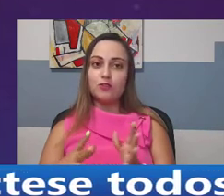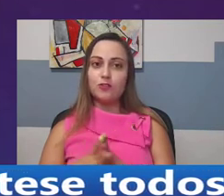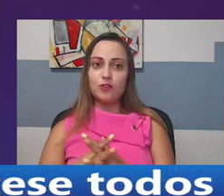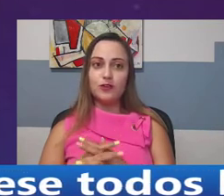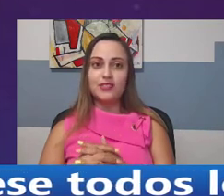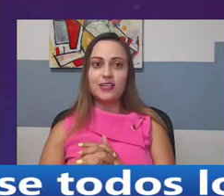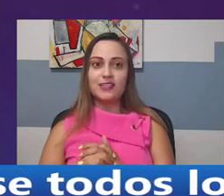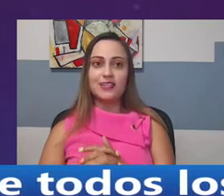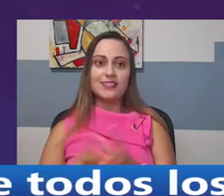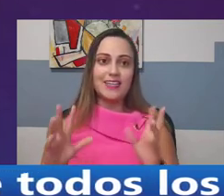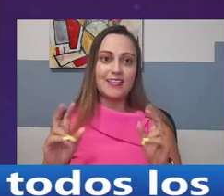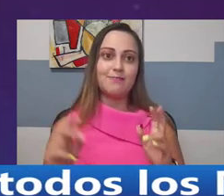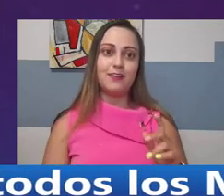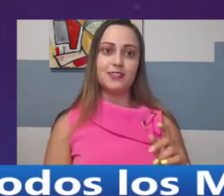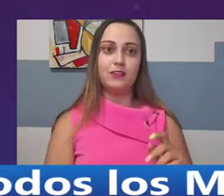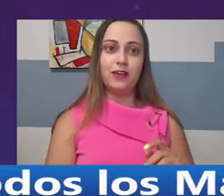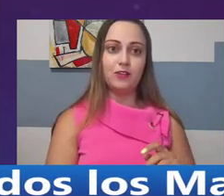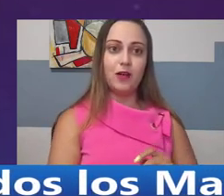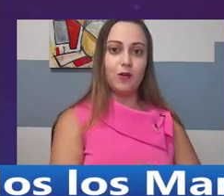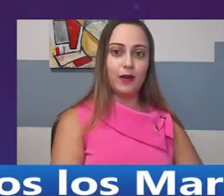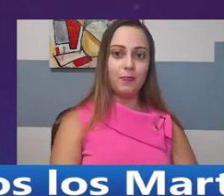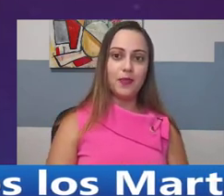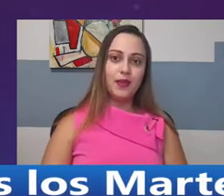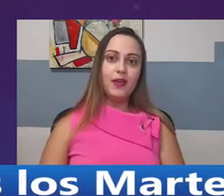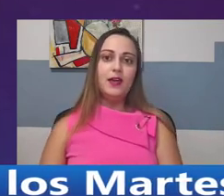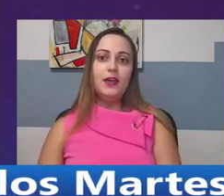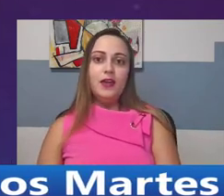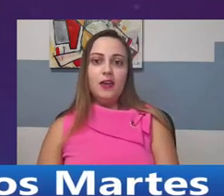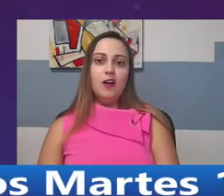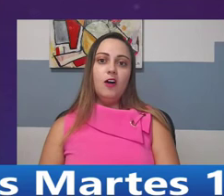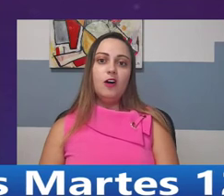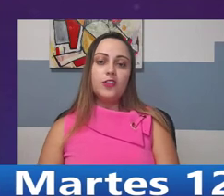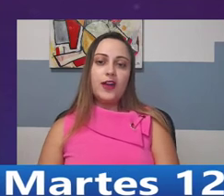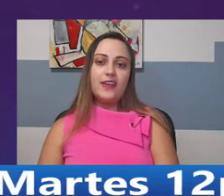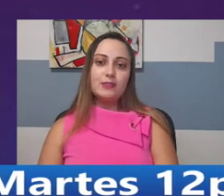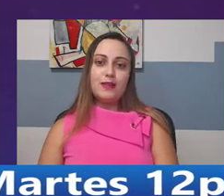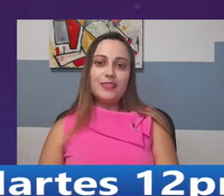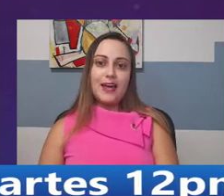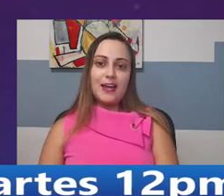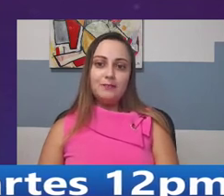propio horario, no es que sea tan flexible a toda hora. Exactamente.